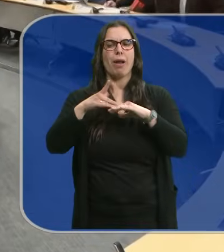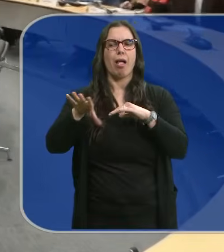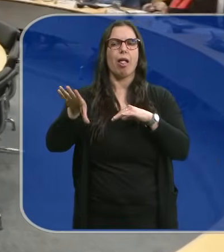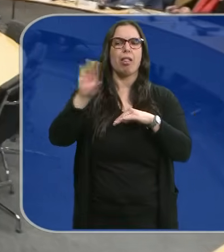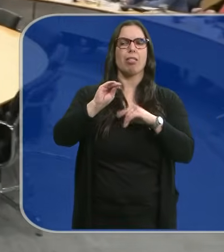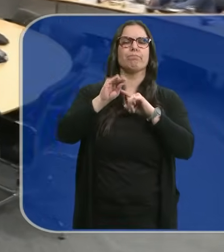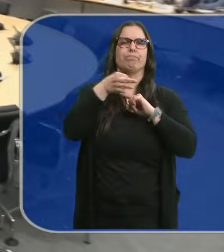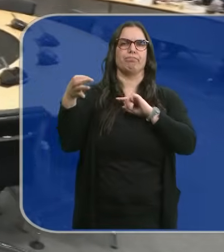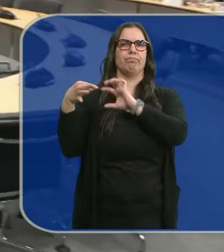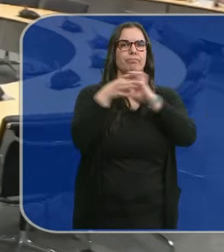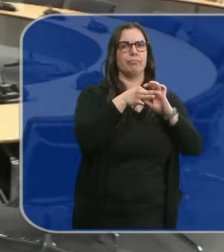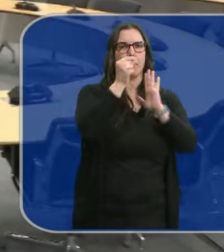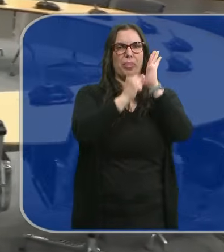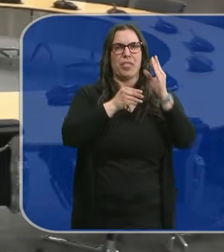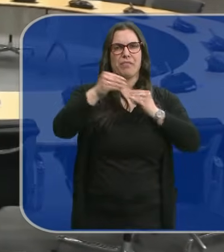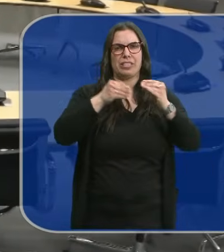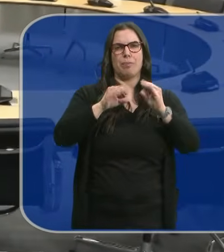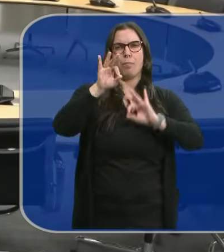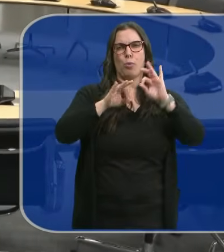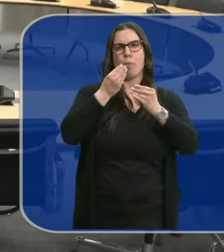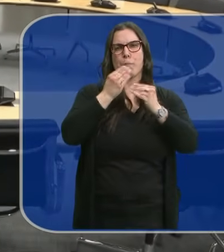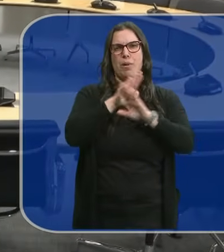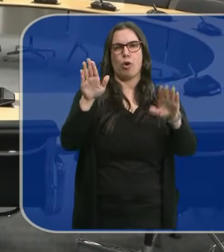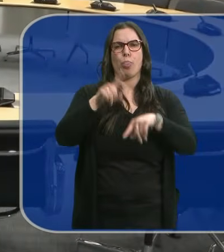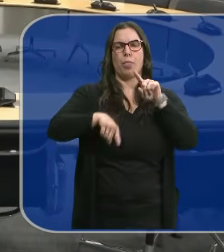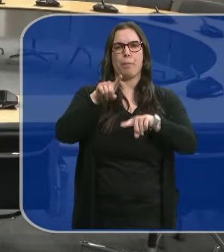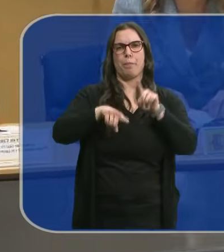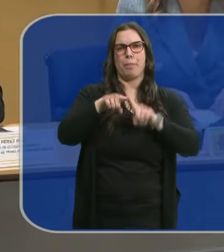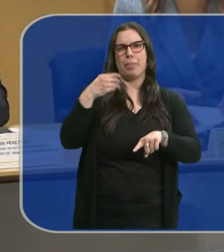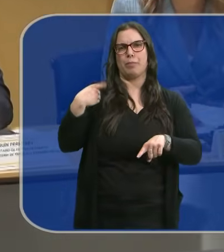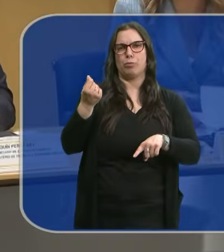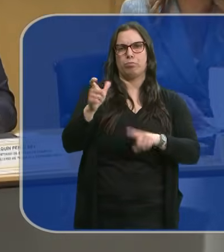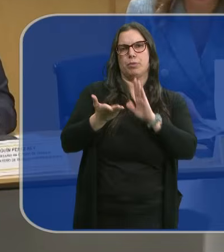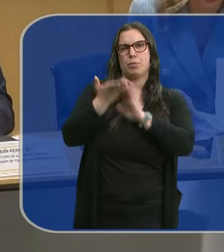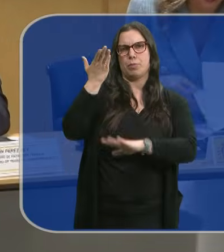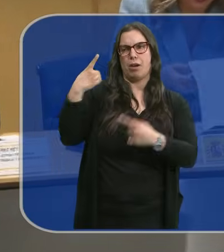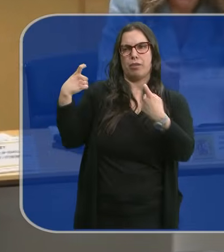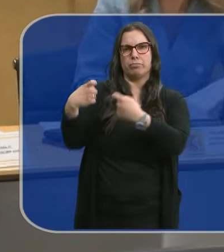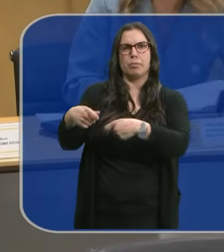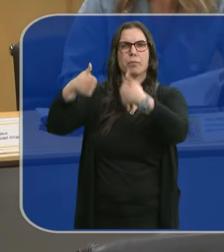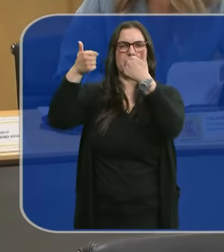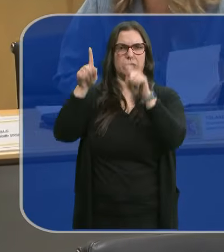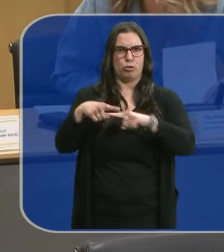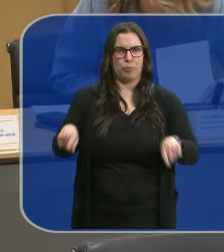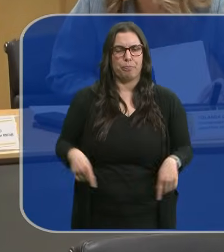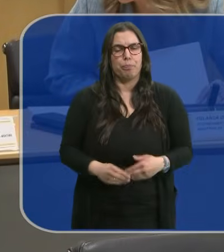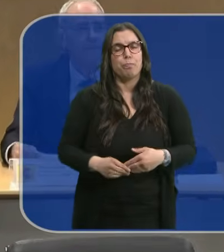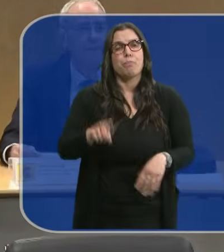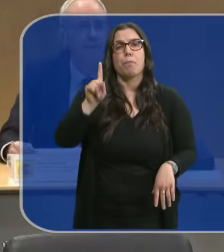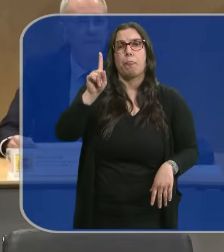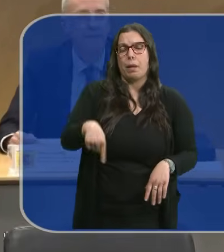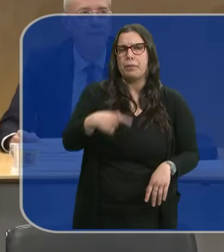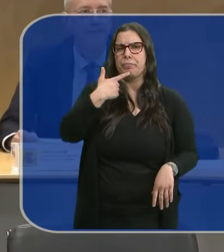son las más flexibles y proporcionales según se encuentre ese ascenso en el conflicto de Oriente Medio. También